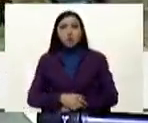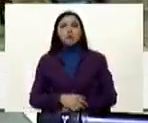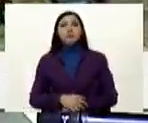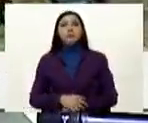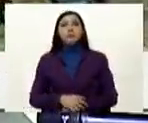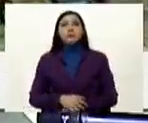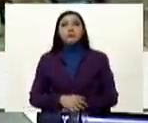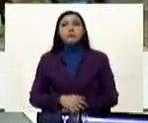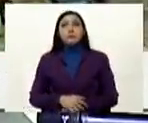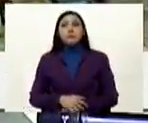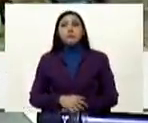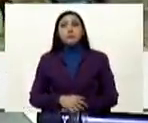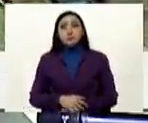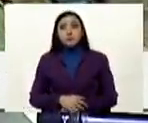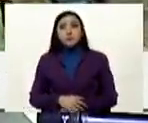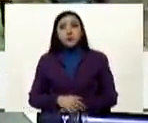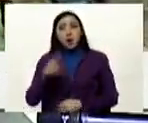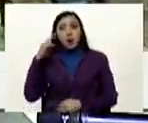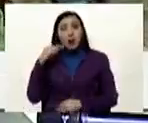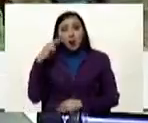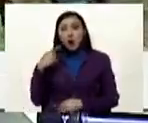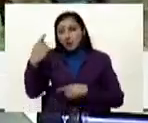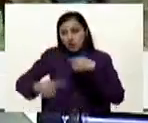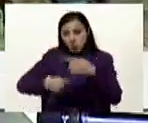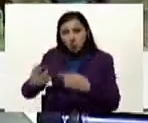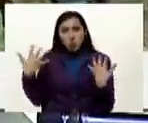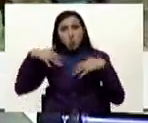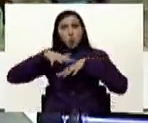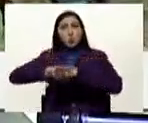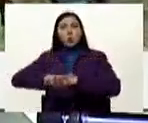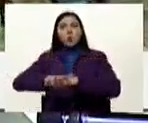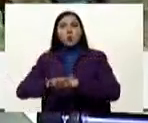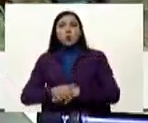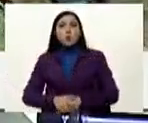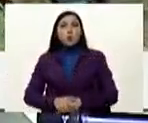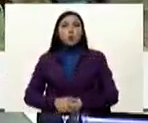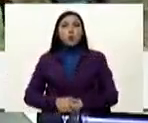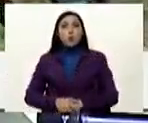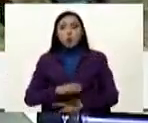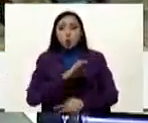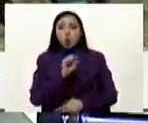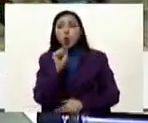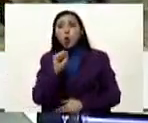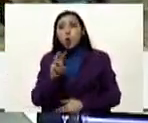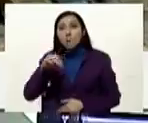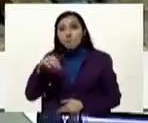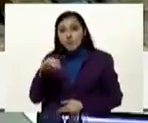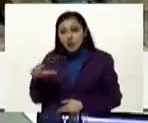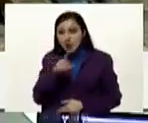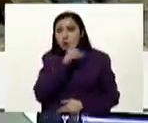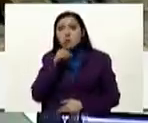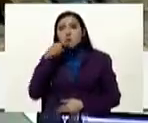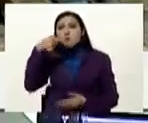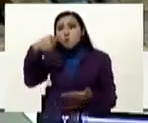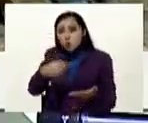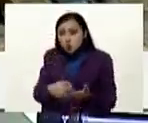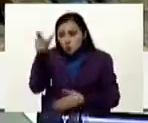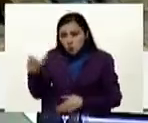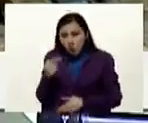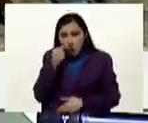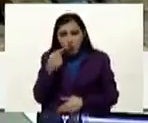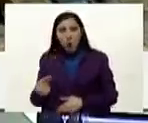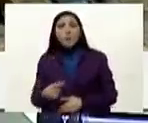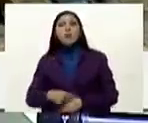cósmica, como la llamó José Vasconcelos, la raza cósmica, la raza perfecta, el mestizaje que